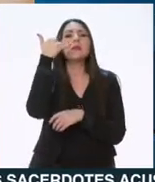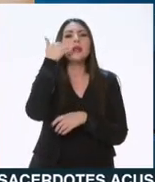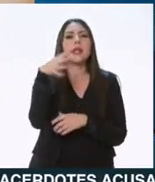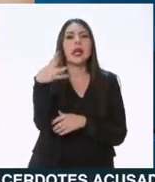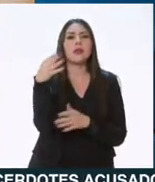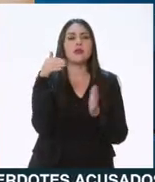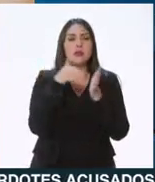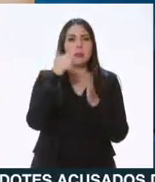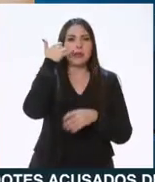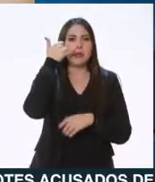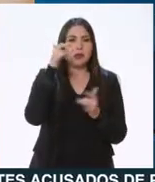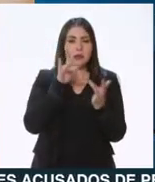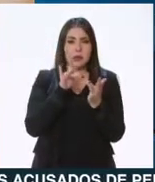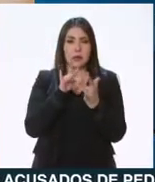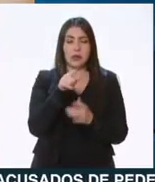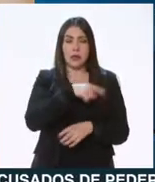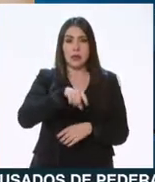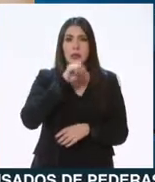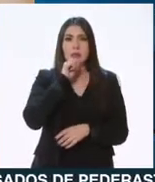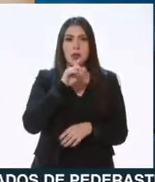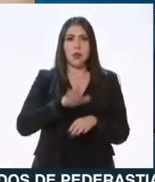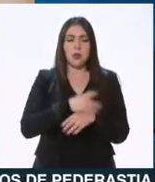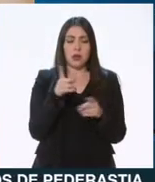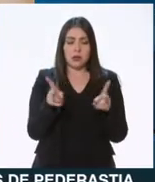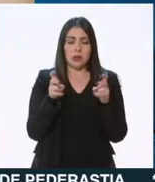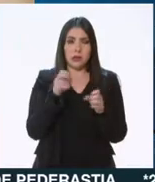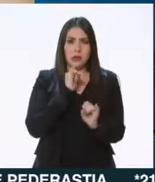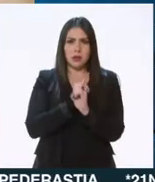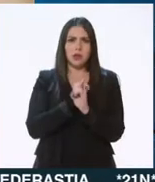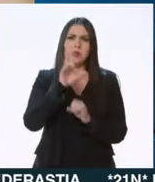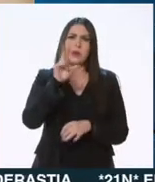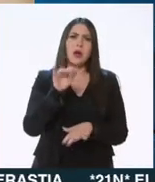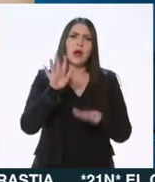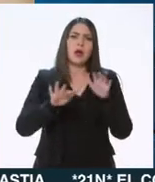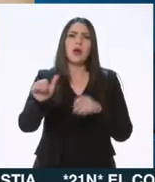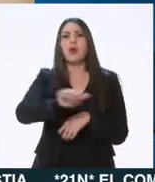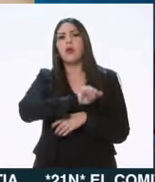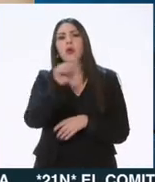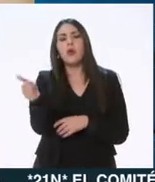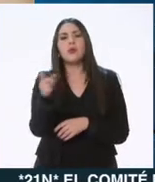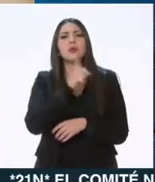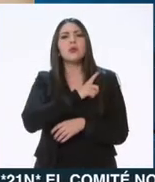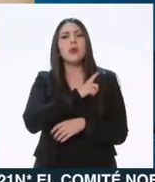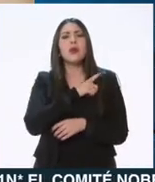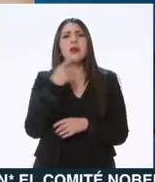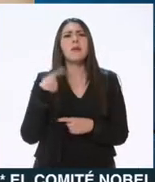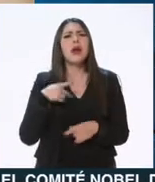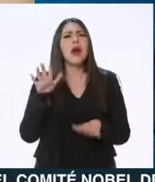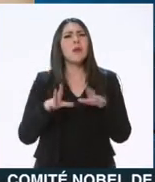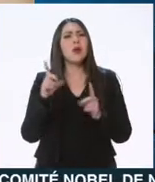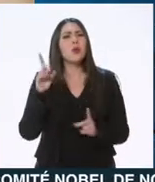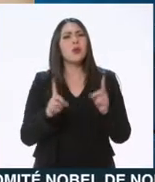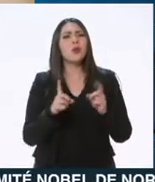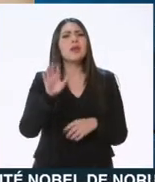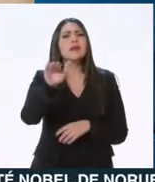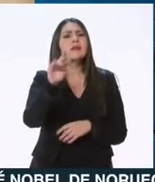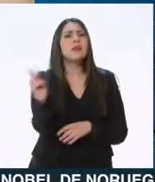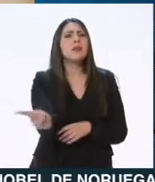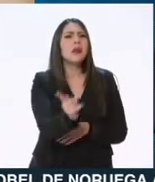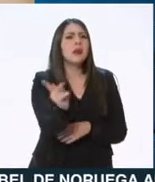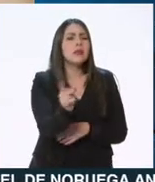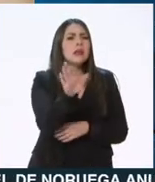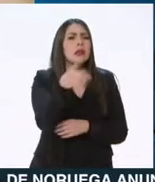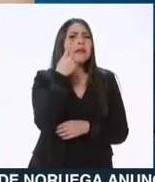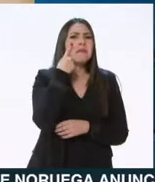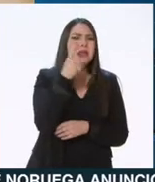todas tienen que ver realmente con una conducta delictiva a través de internet, sino muchas son de asesoría. Oye, está ocurriendo esto en